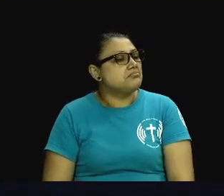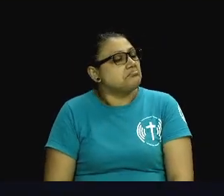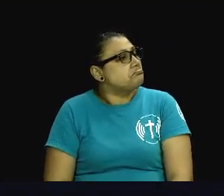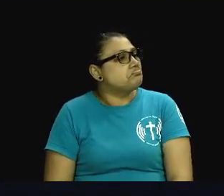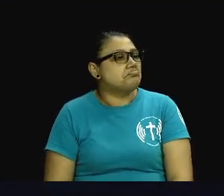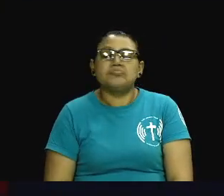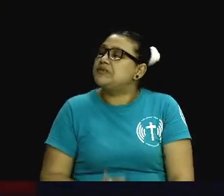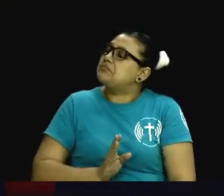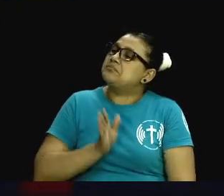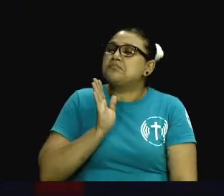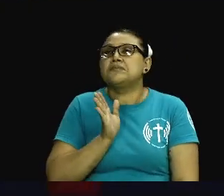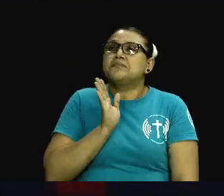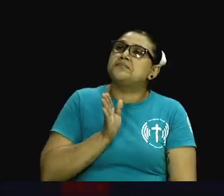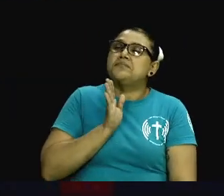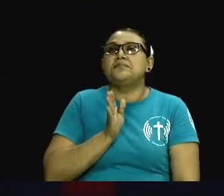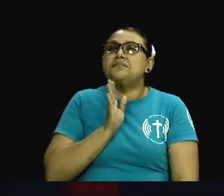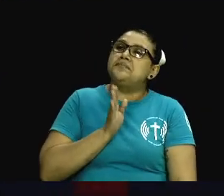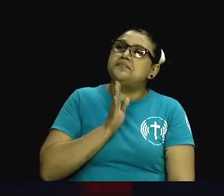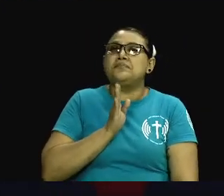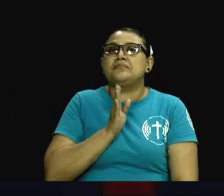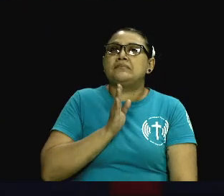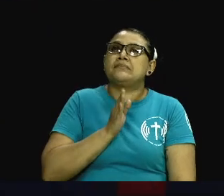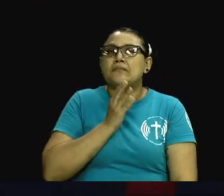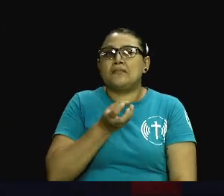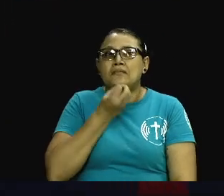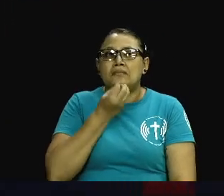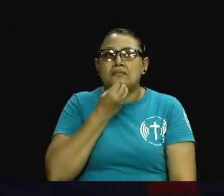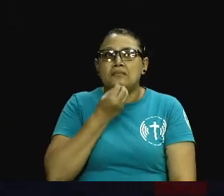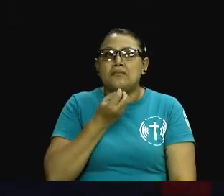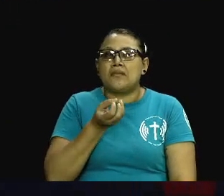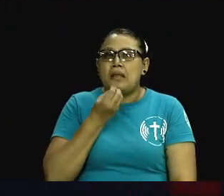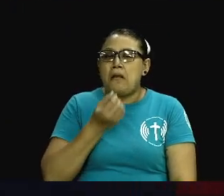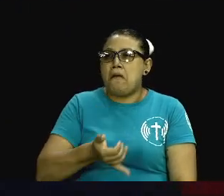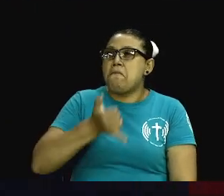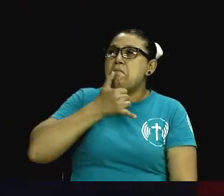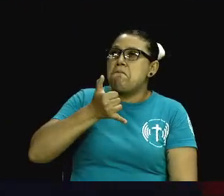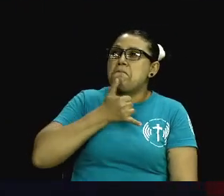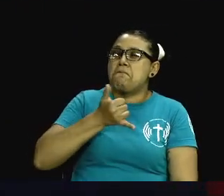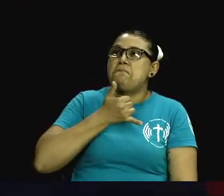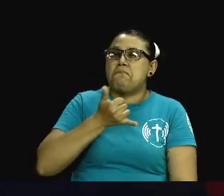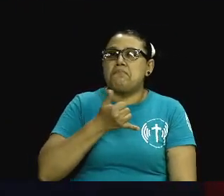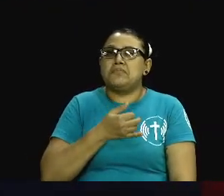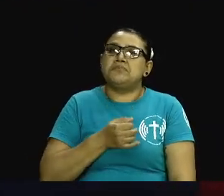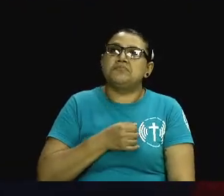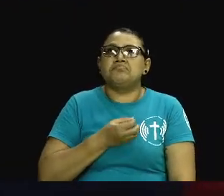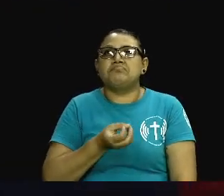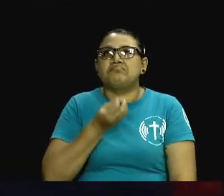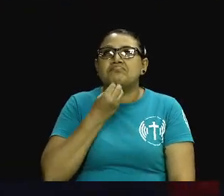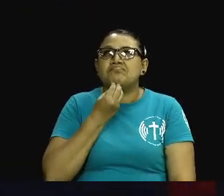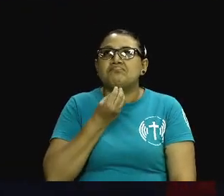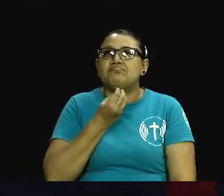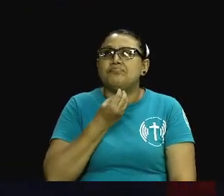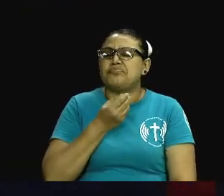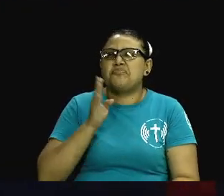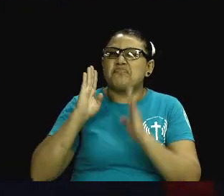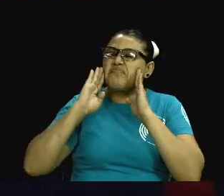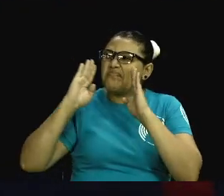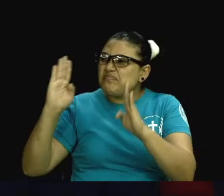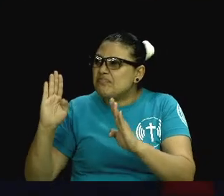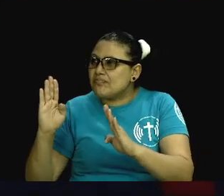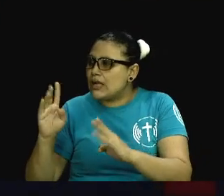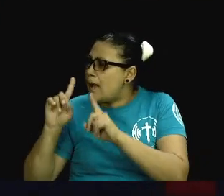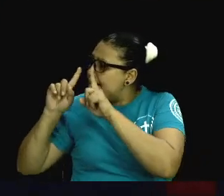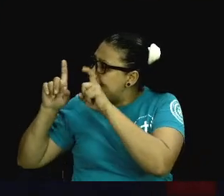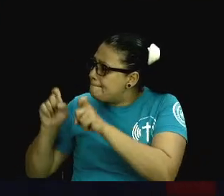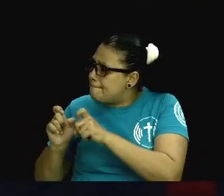fue y comenzó a comer y comenzó a beber no se percató no le